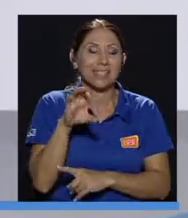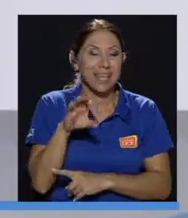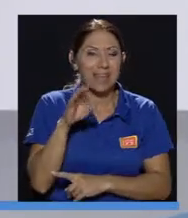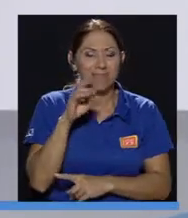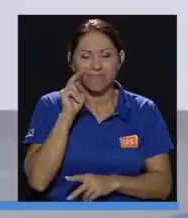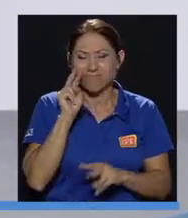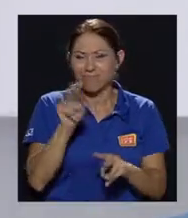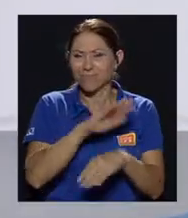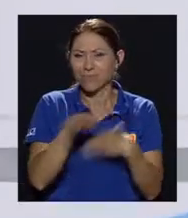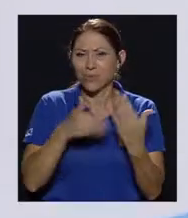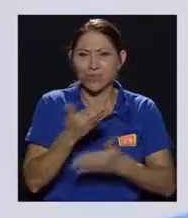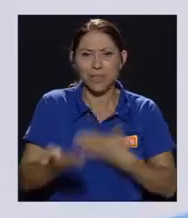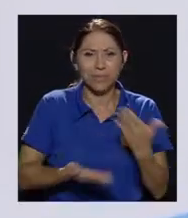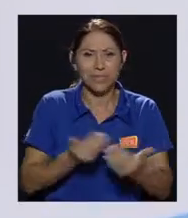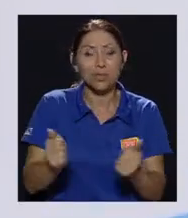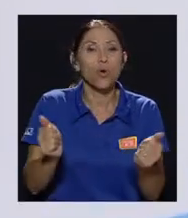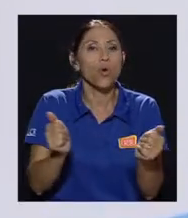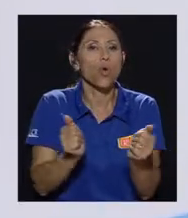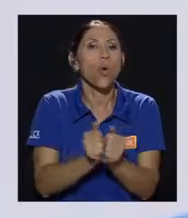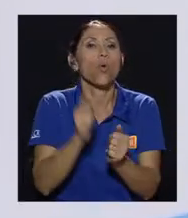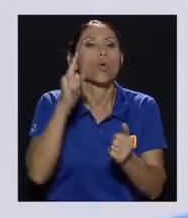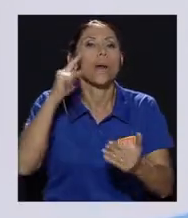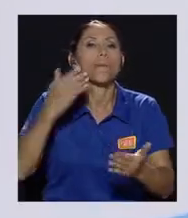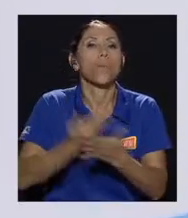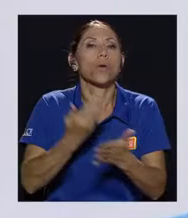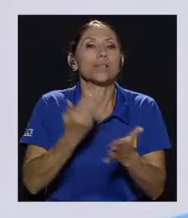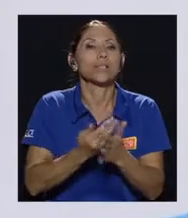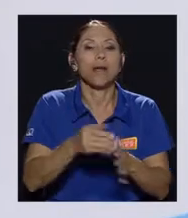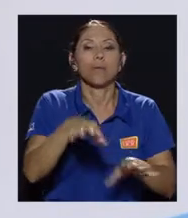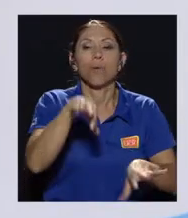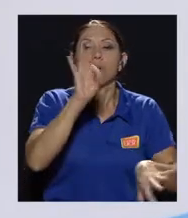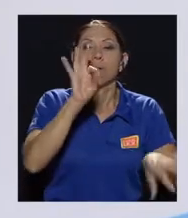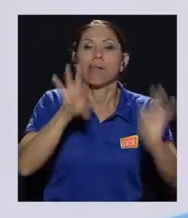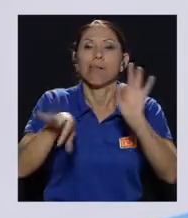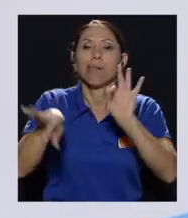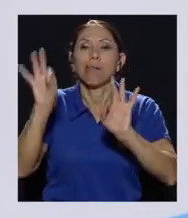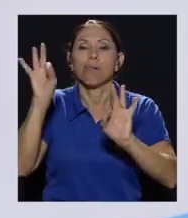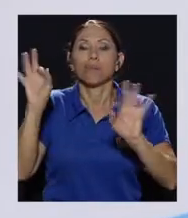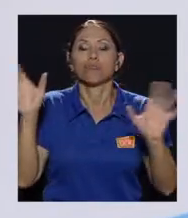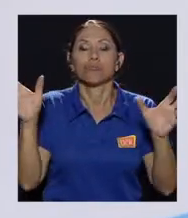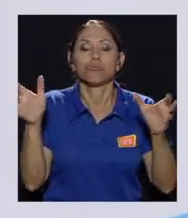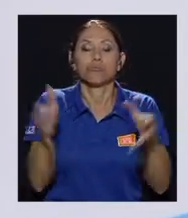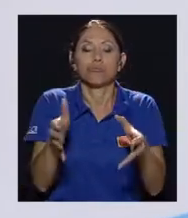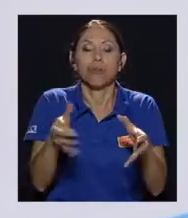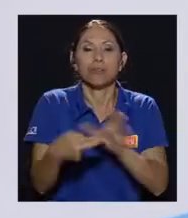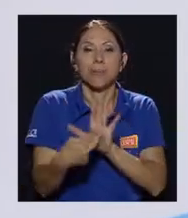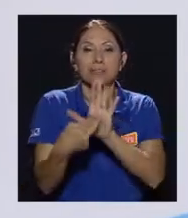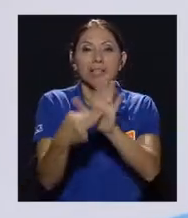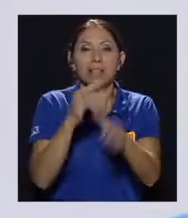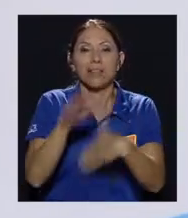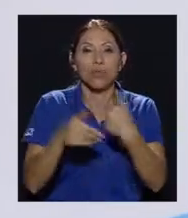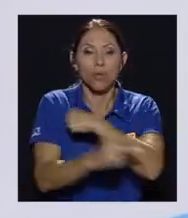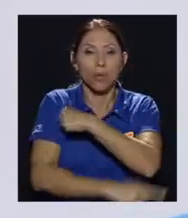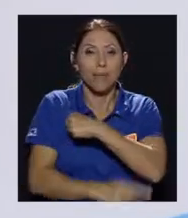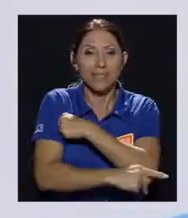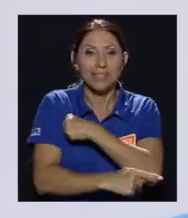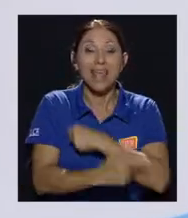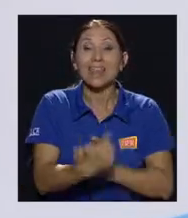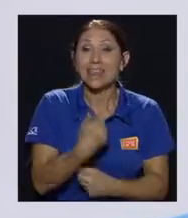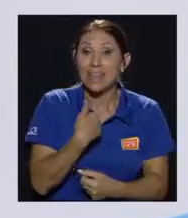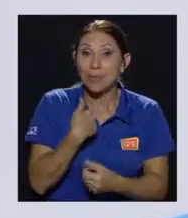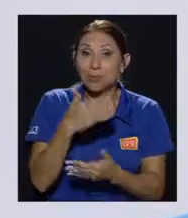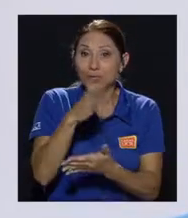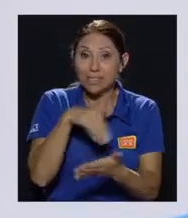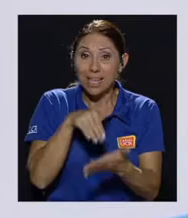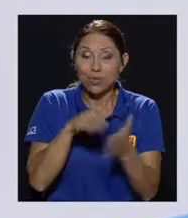de una muestra completamente aleatoria, pero representativa de todo el país, teníamos centros educativos con comedor